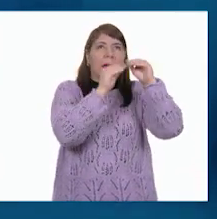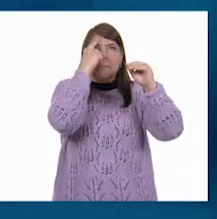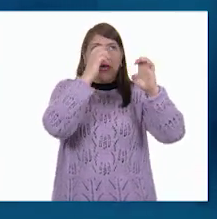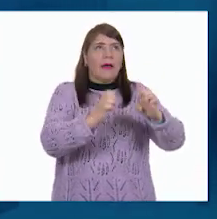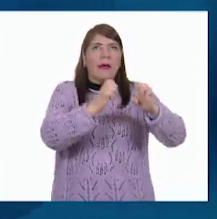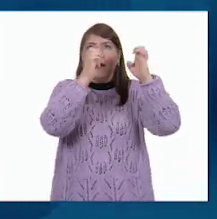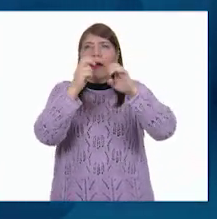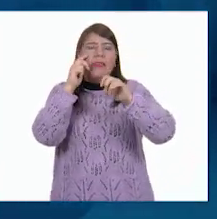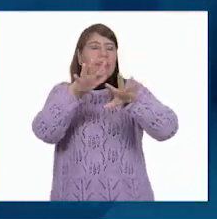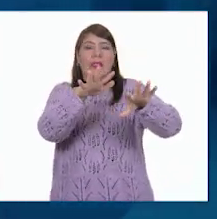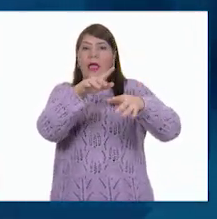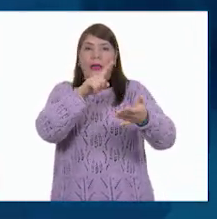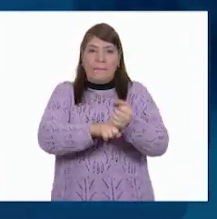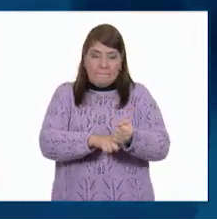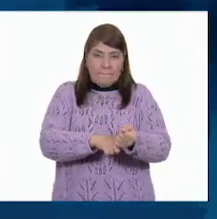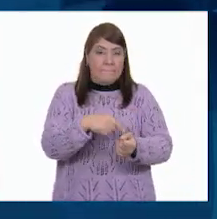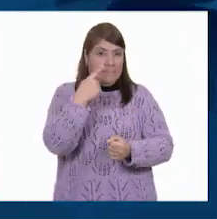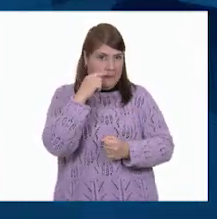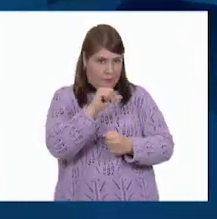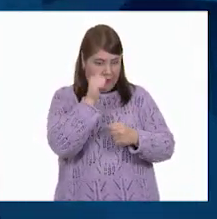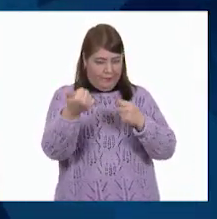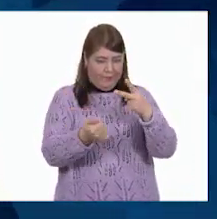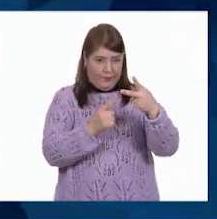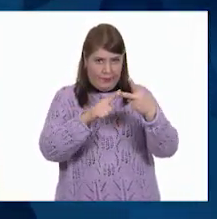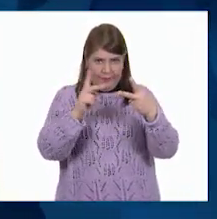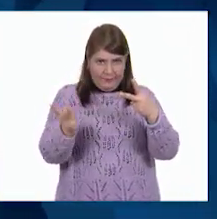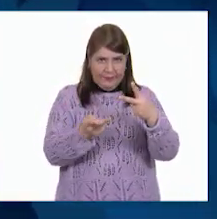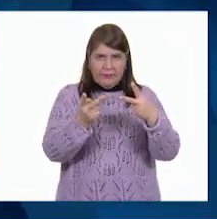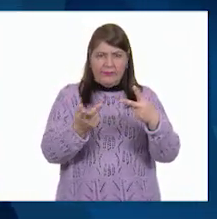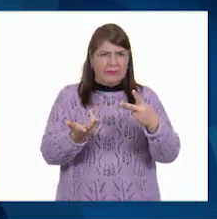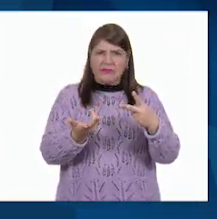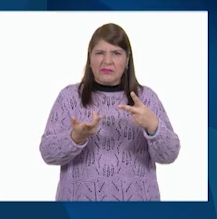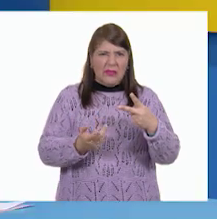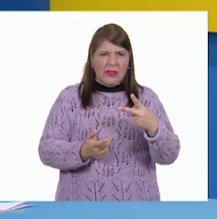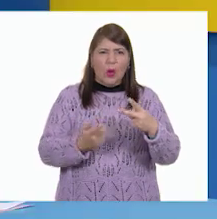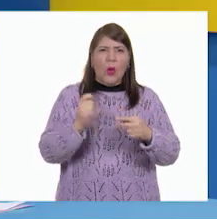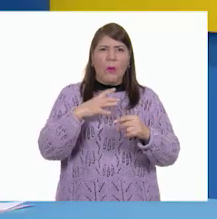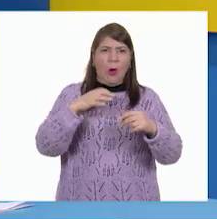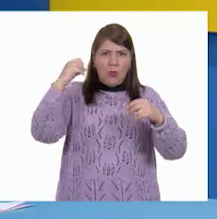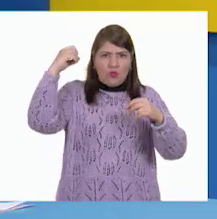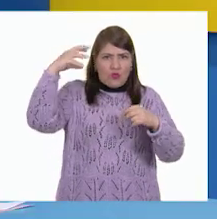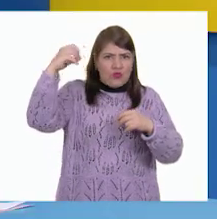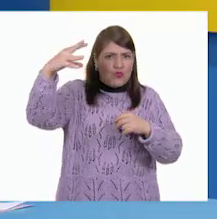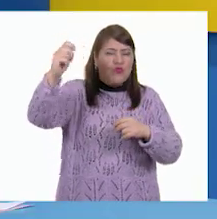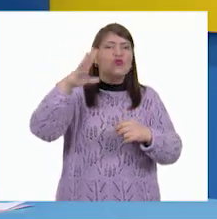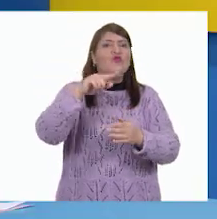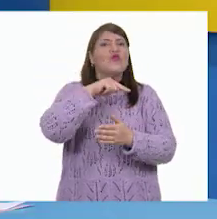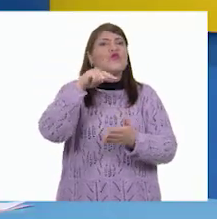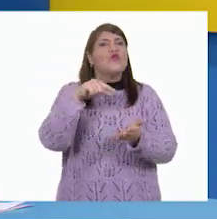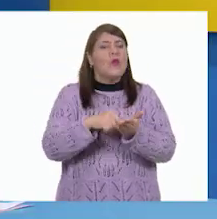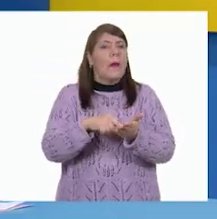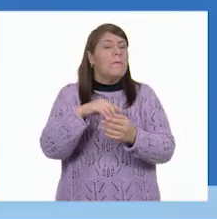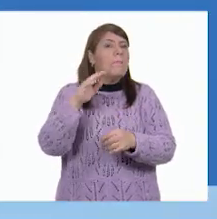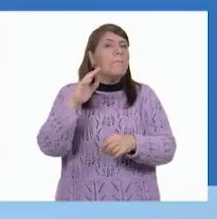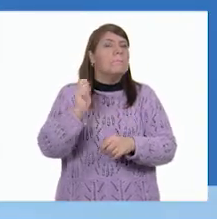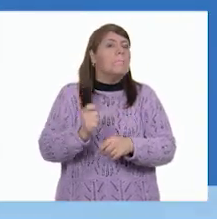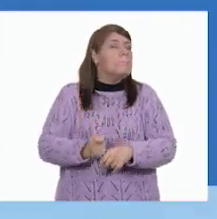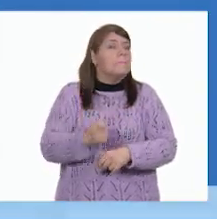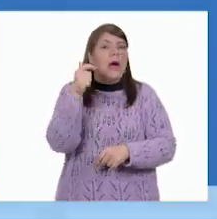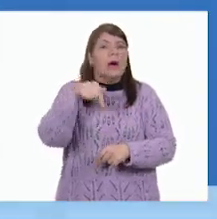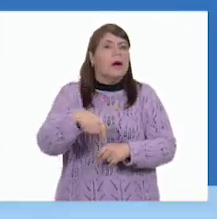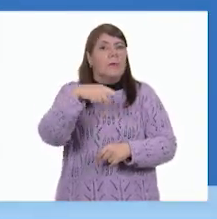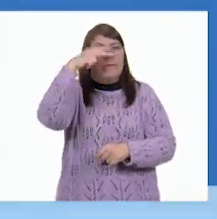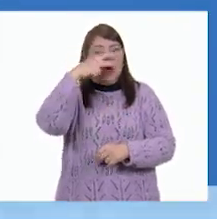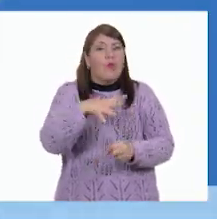edificios. Va otra pregunta. ¿Saben cuál fue el primer lugar con alumbrado público en nuestro país? ¡Yo